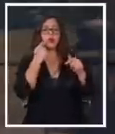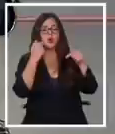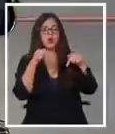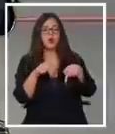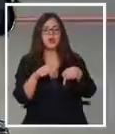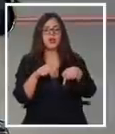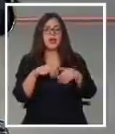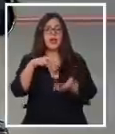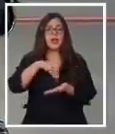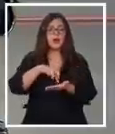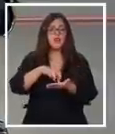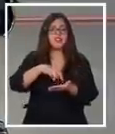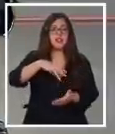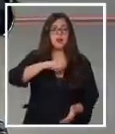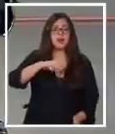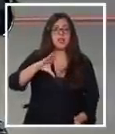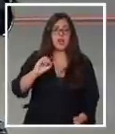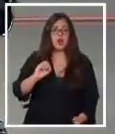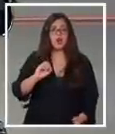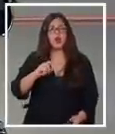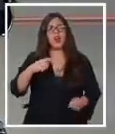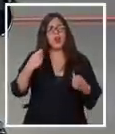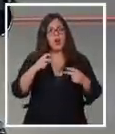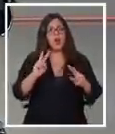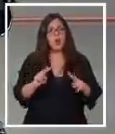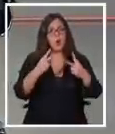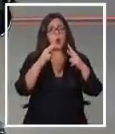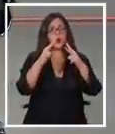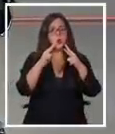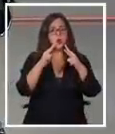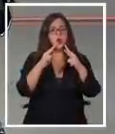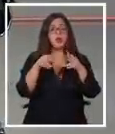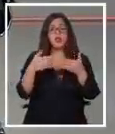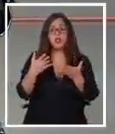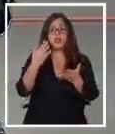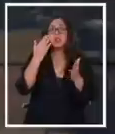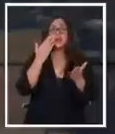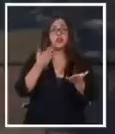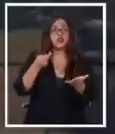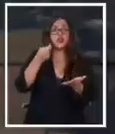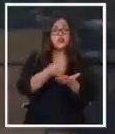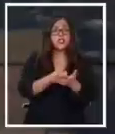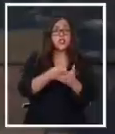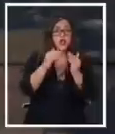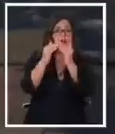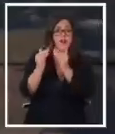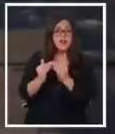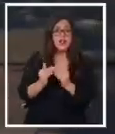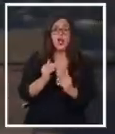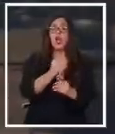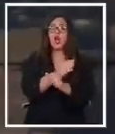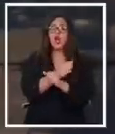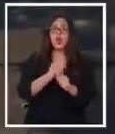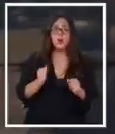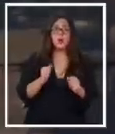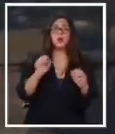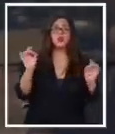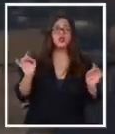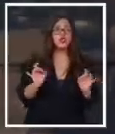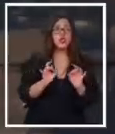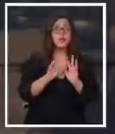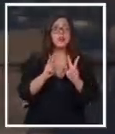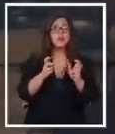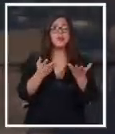en la provincia de malleco es más caro construir por lo tanto los subsidios habitacionales no podemos establecerlo solamente en función